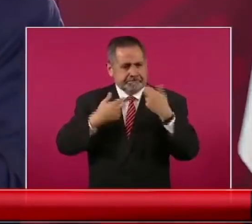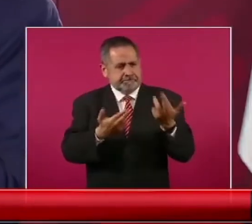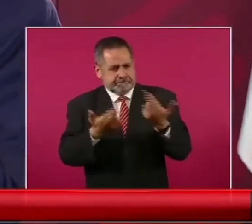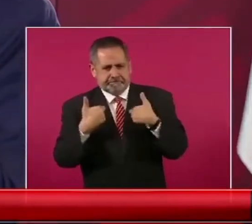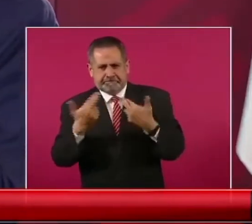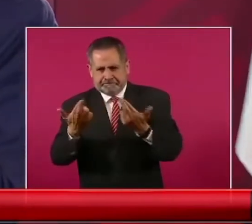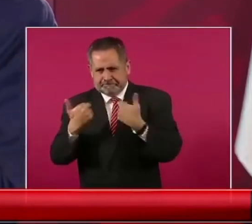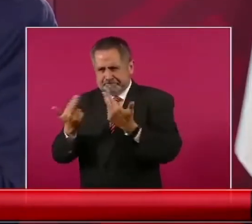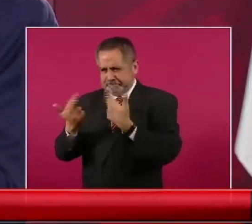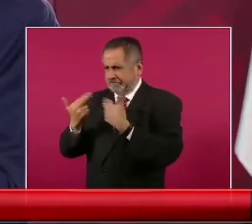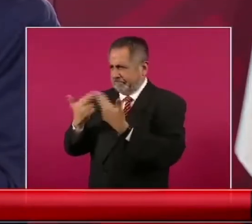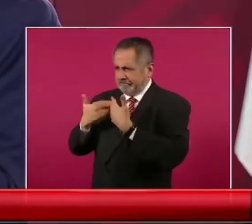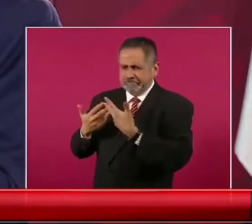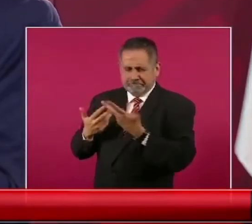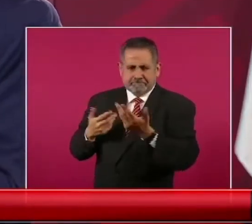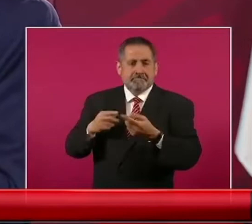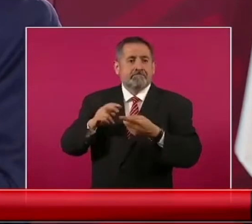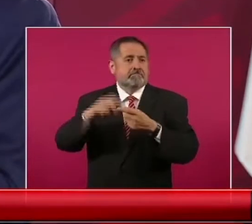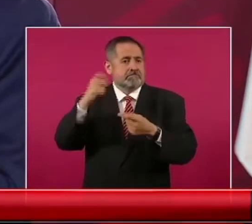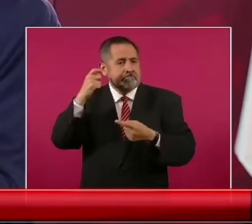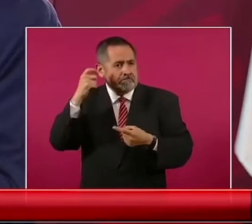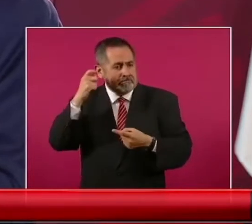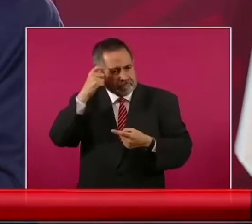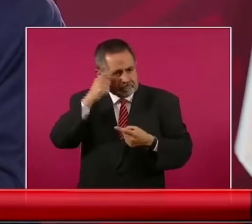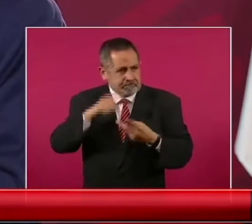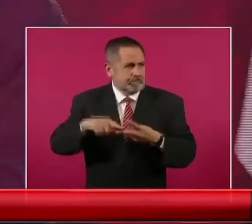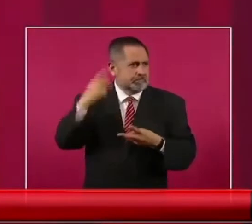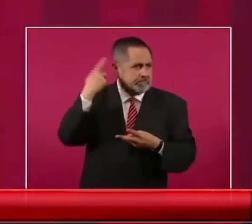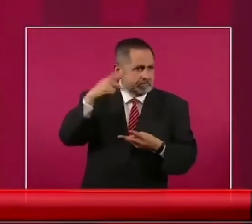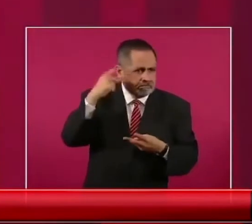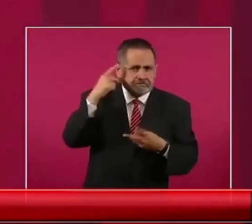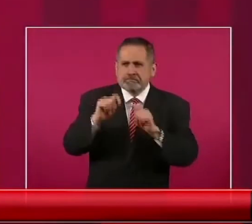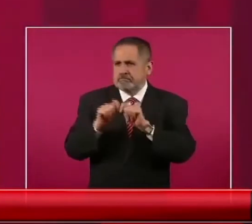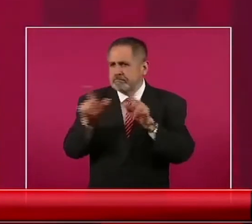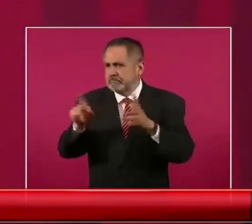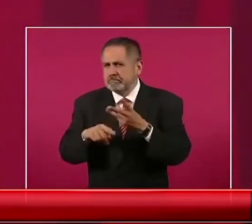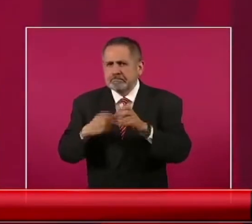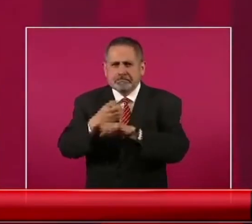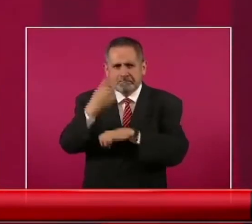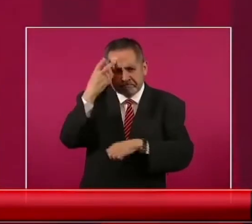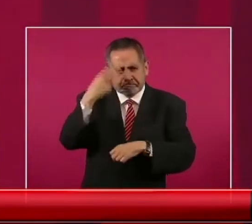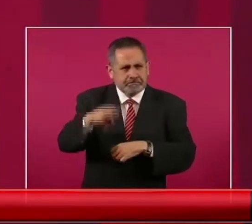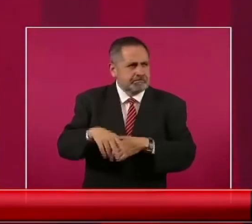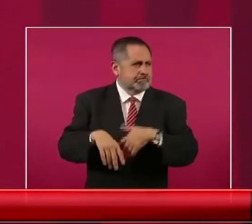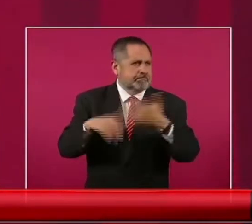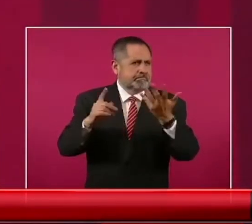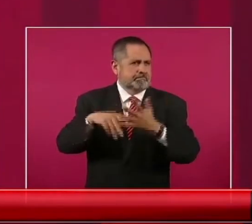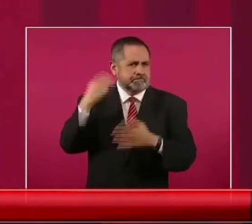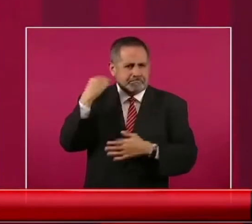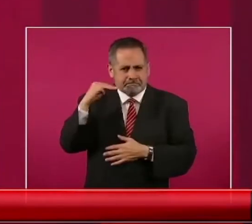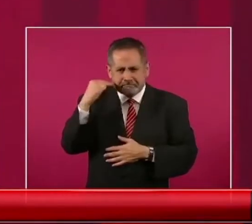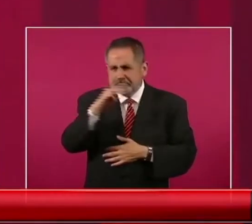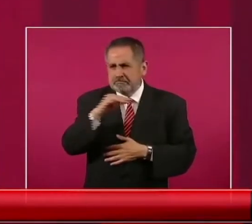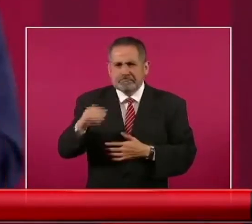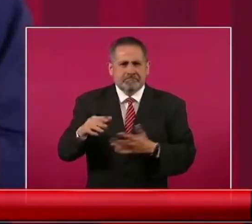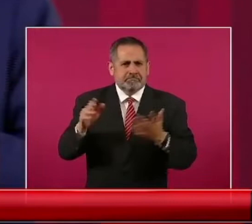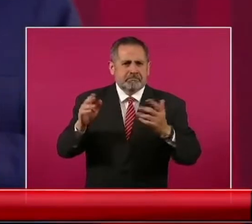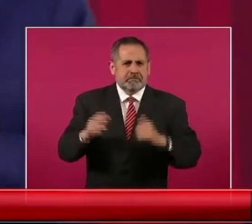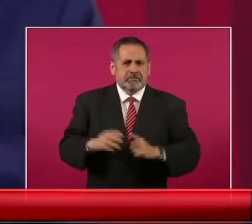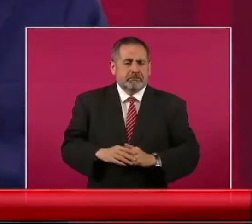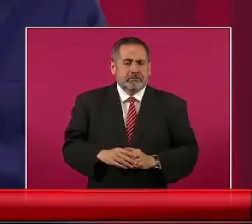esto es en Guerrero en Puebla entre la escala en el Estado de México en Michoacán